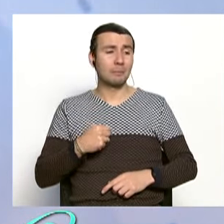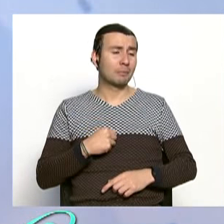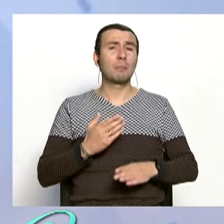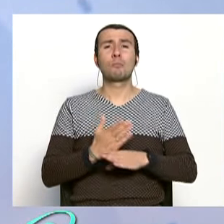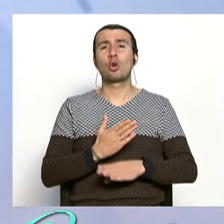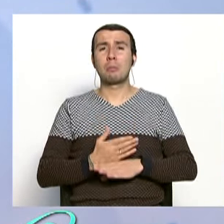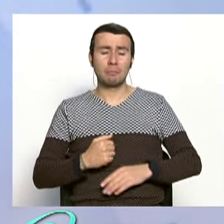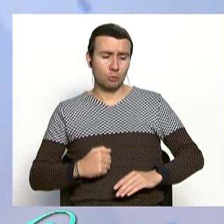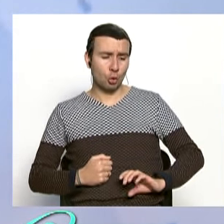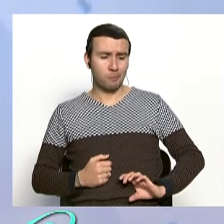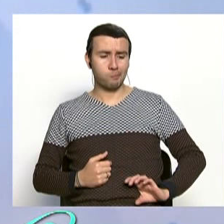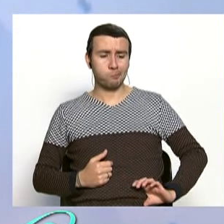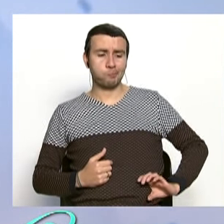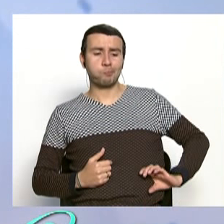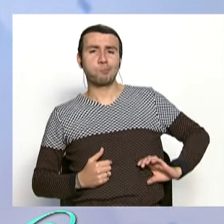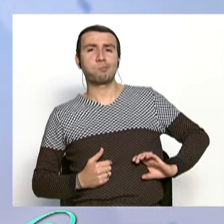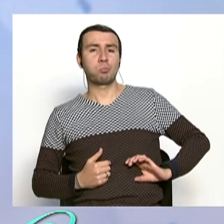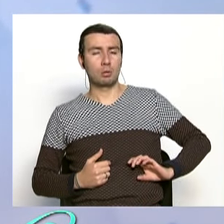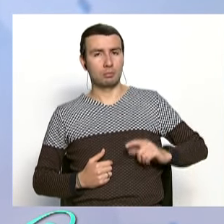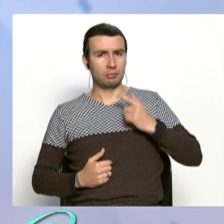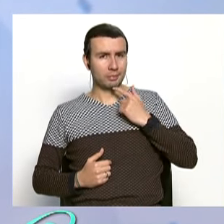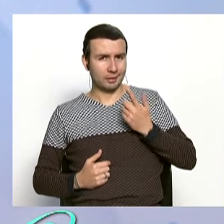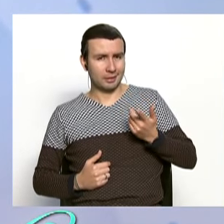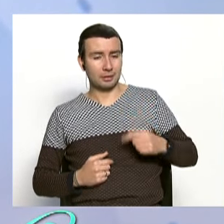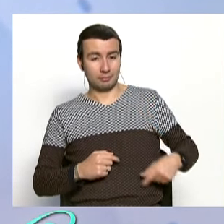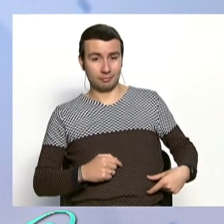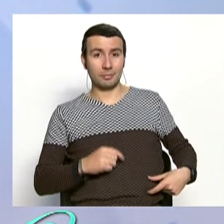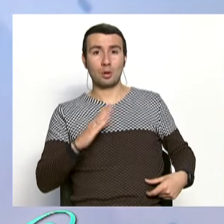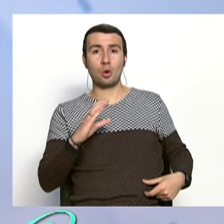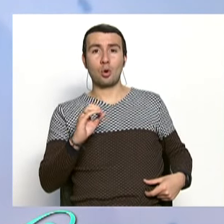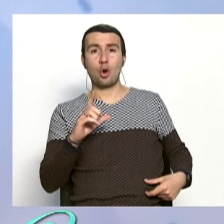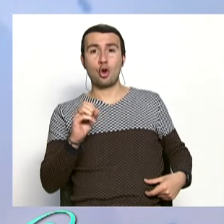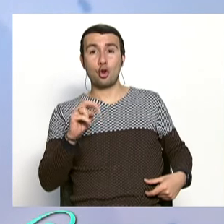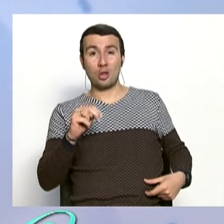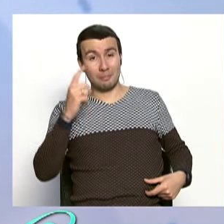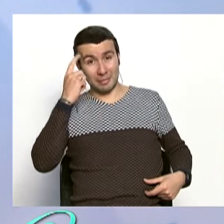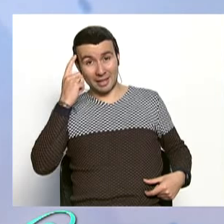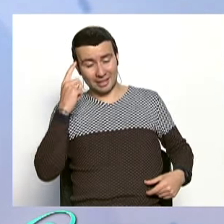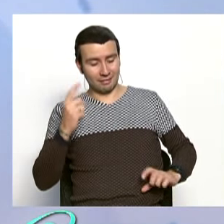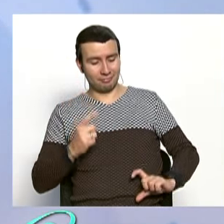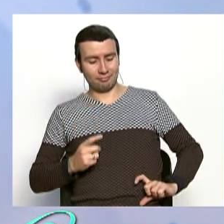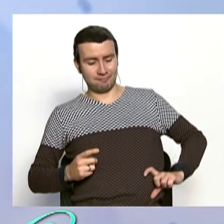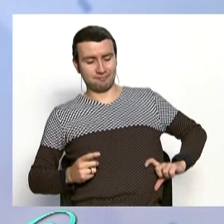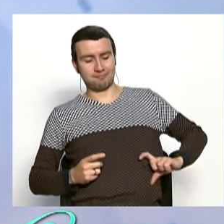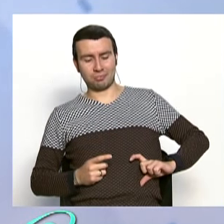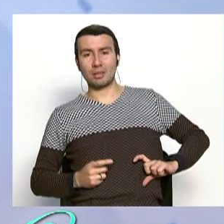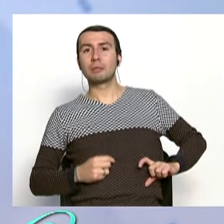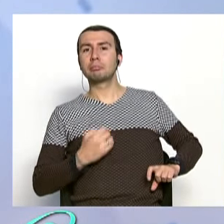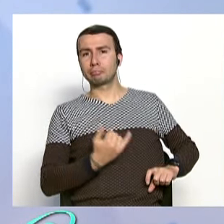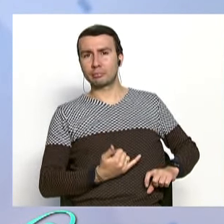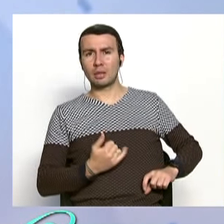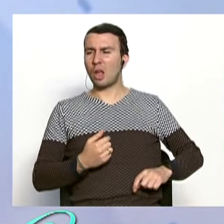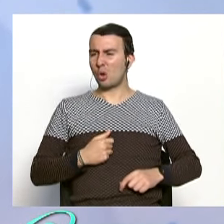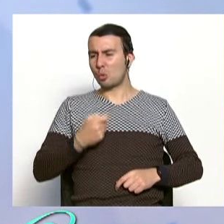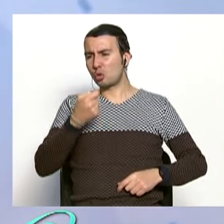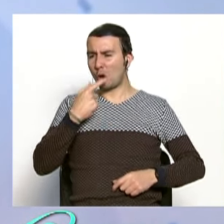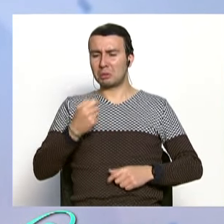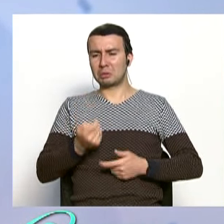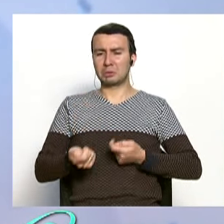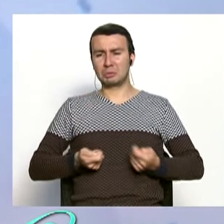de colon Y entonces lo relacionan siempre hacia el colon porque la gente termina autodiagnostico y los